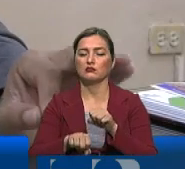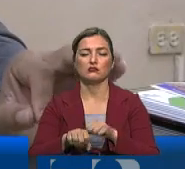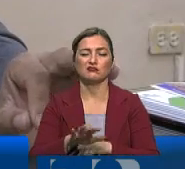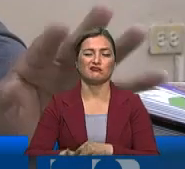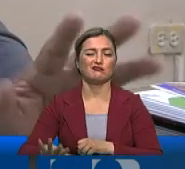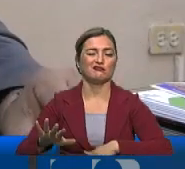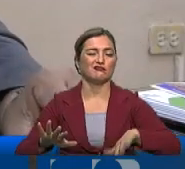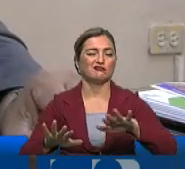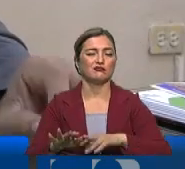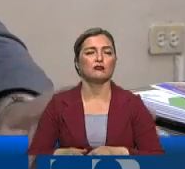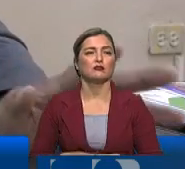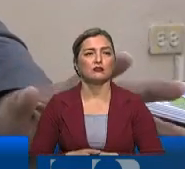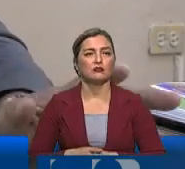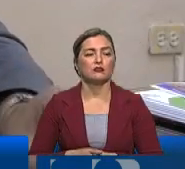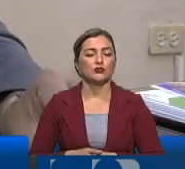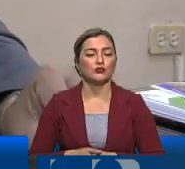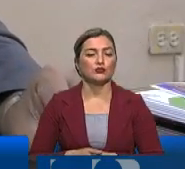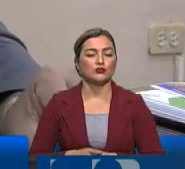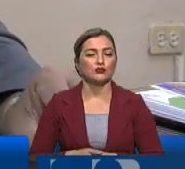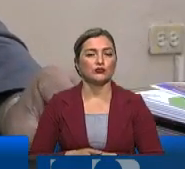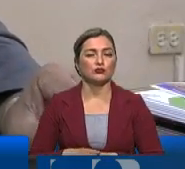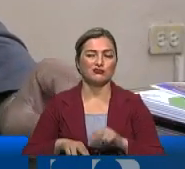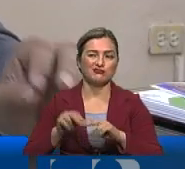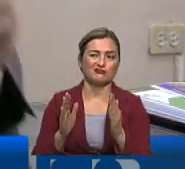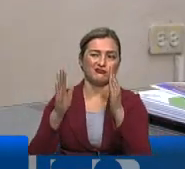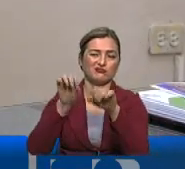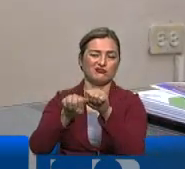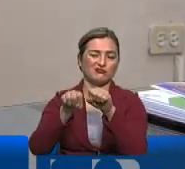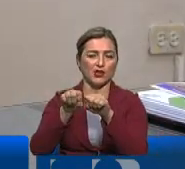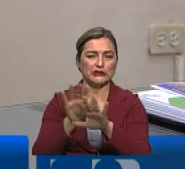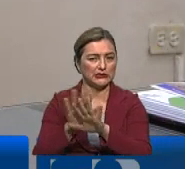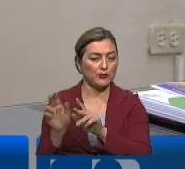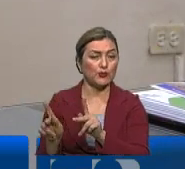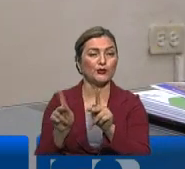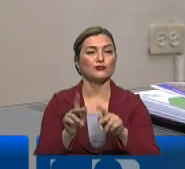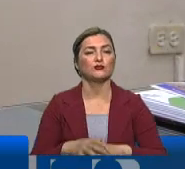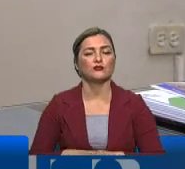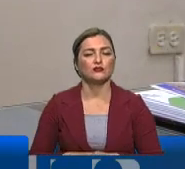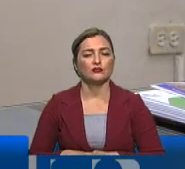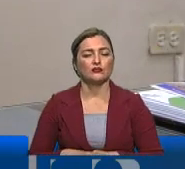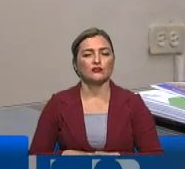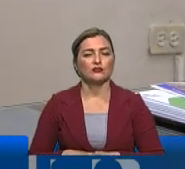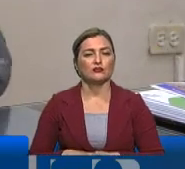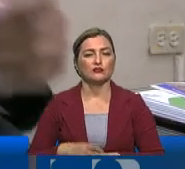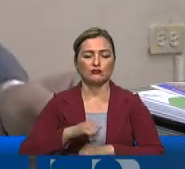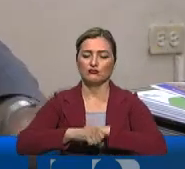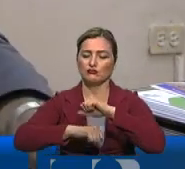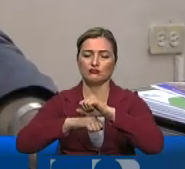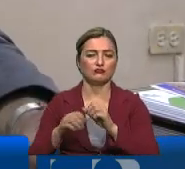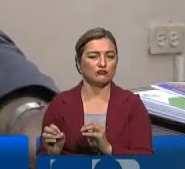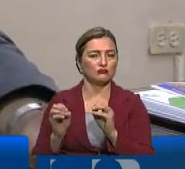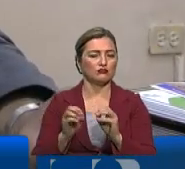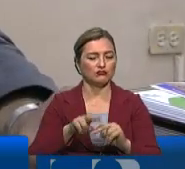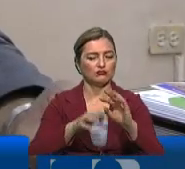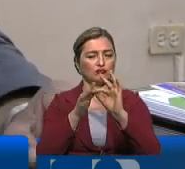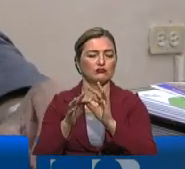pista, o al menos una gran parte de sus componentes, de su infraestructura, y una vez que la tenga ya al día, ya con todo reestructurado, con todo